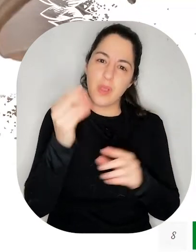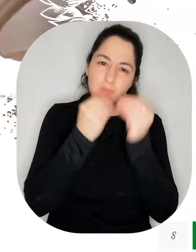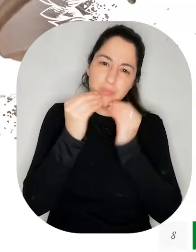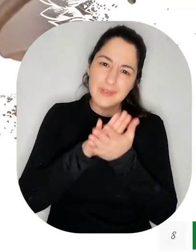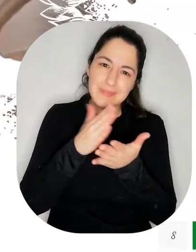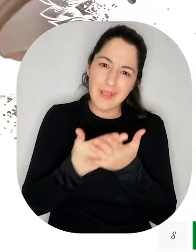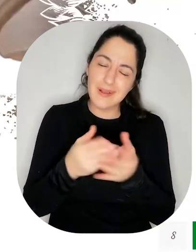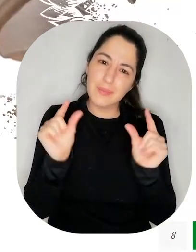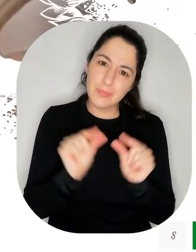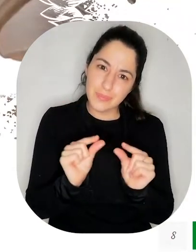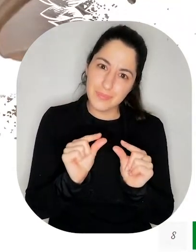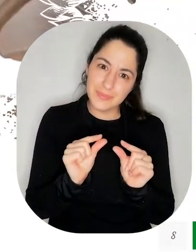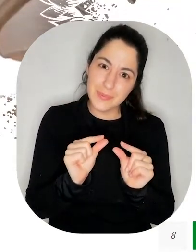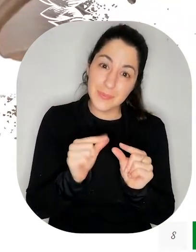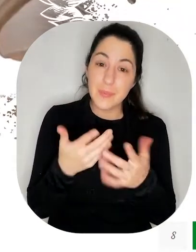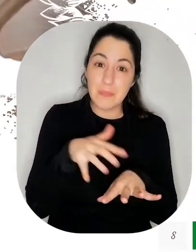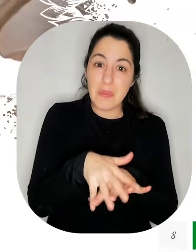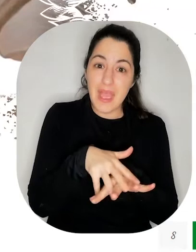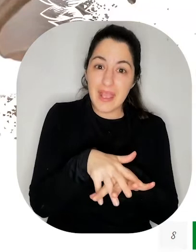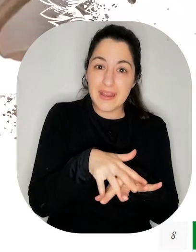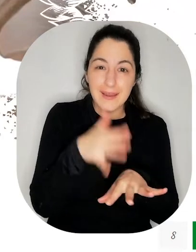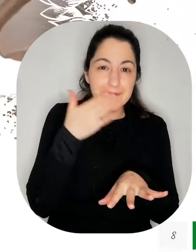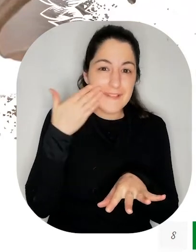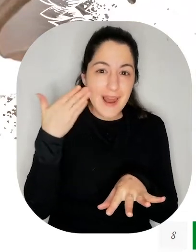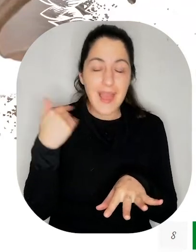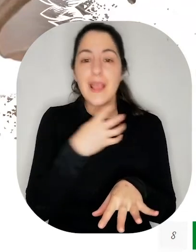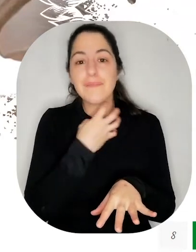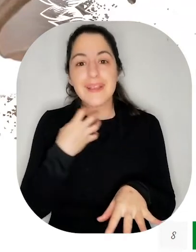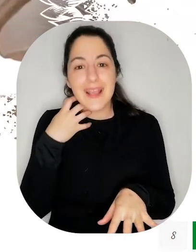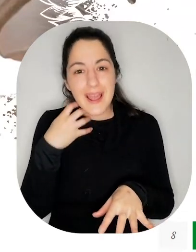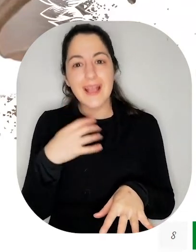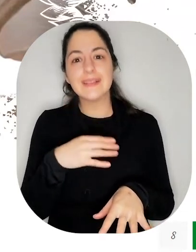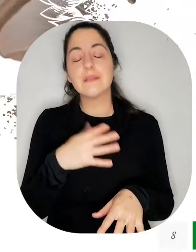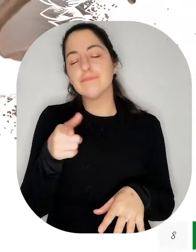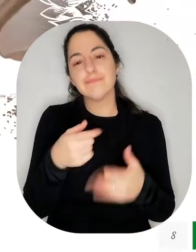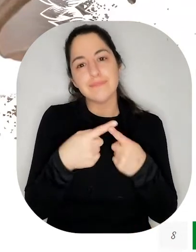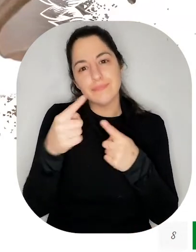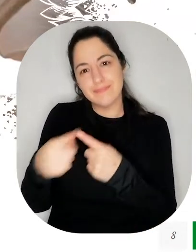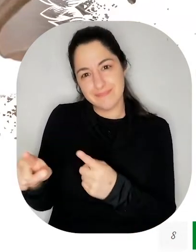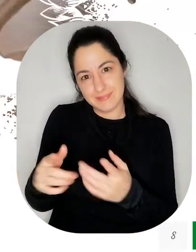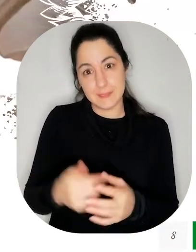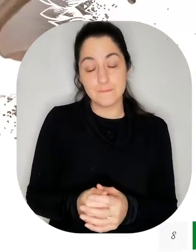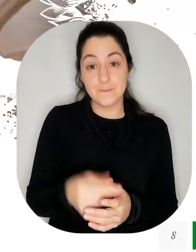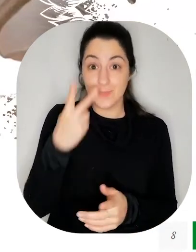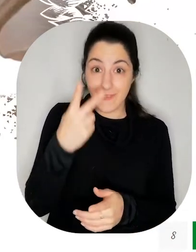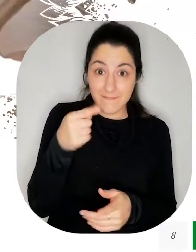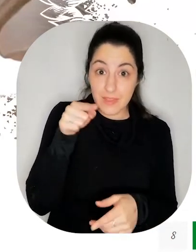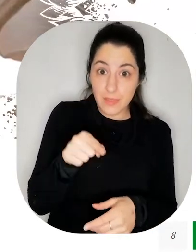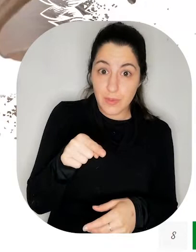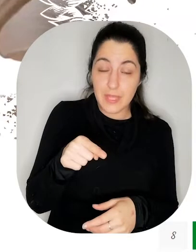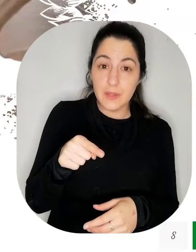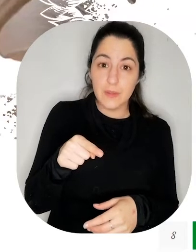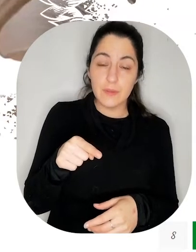en antinutrientes, en cosas que nos inflaman, harinas refinadas, grasas saturadas.